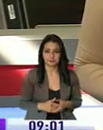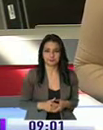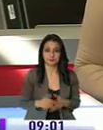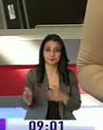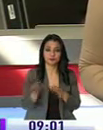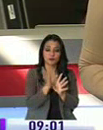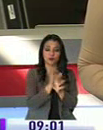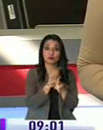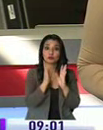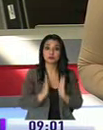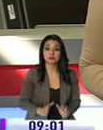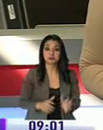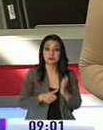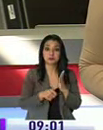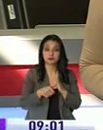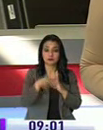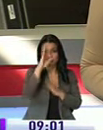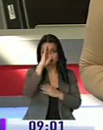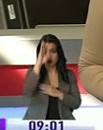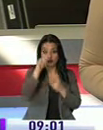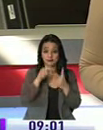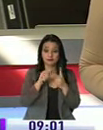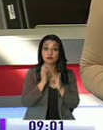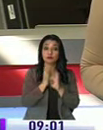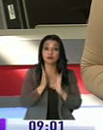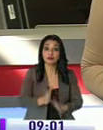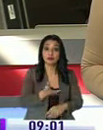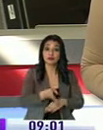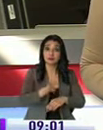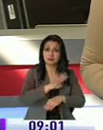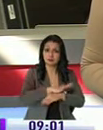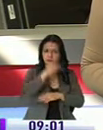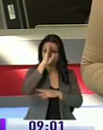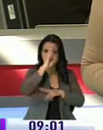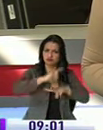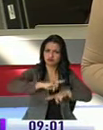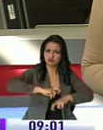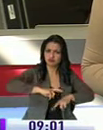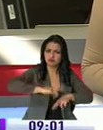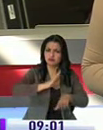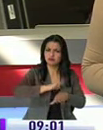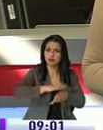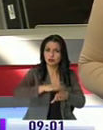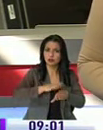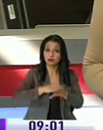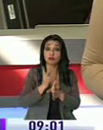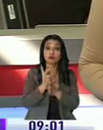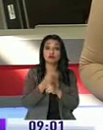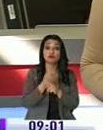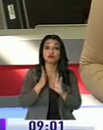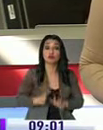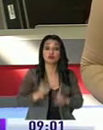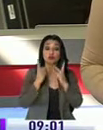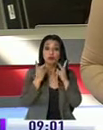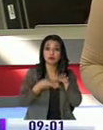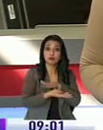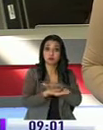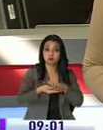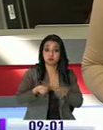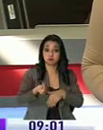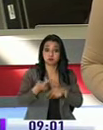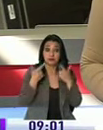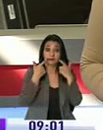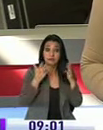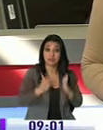que funcionarios del Ministerio del Interior y de la Asamblea Nacional son investigados por el supuesto delito de concusión. La fiscal que debe el caso